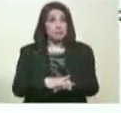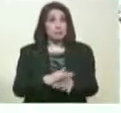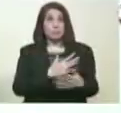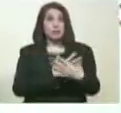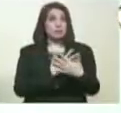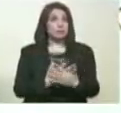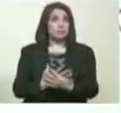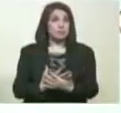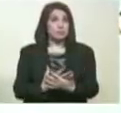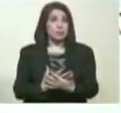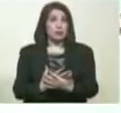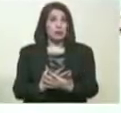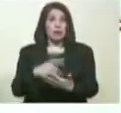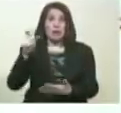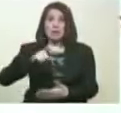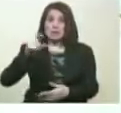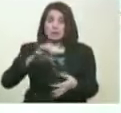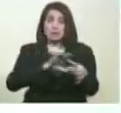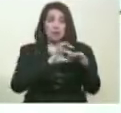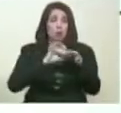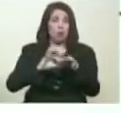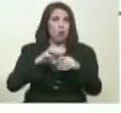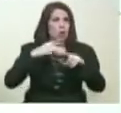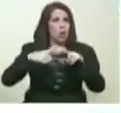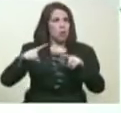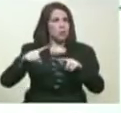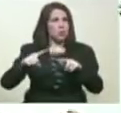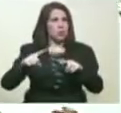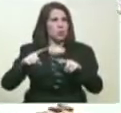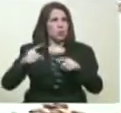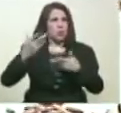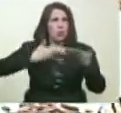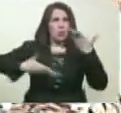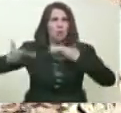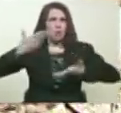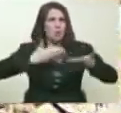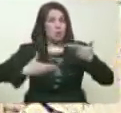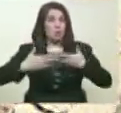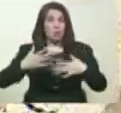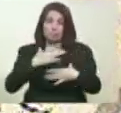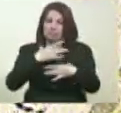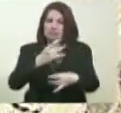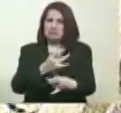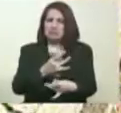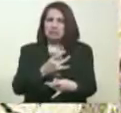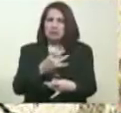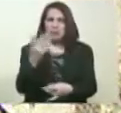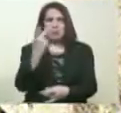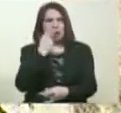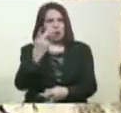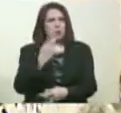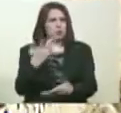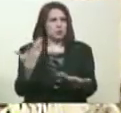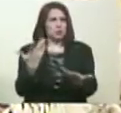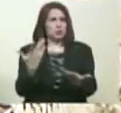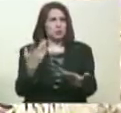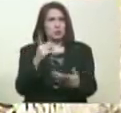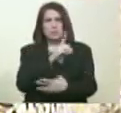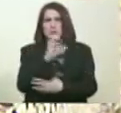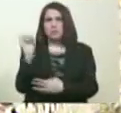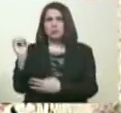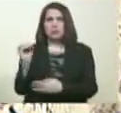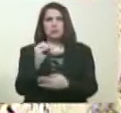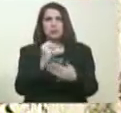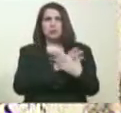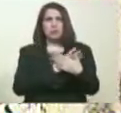incluso, si tenemos que hacer además una alianza estratégica, a hacer un Juventus, algo que sea interesante para ambos, 100% dispuesta.